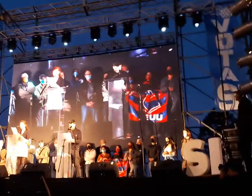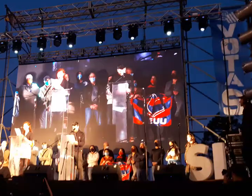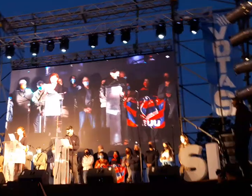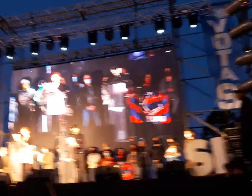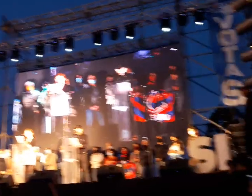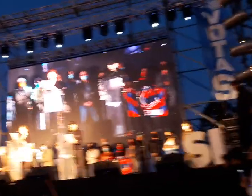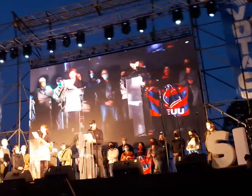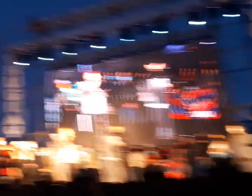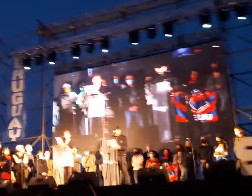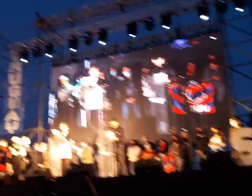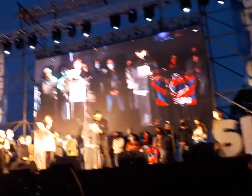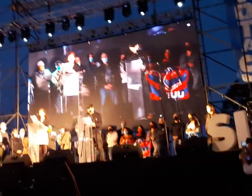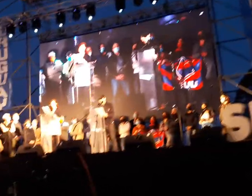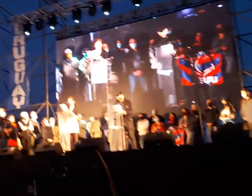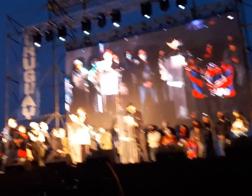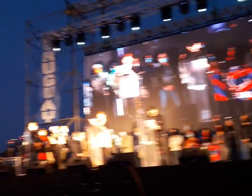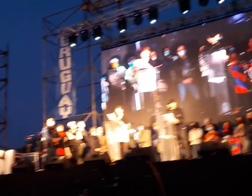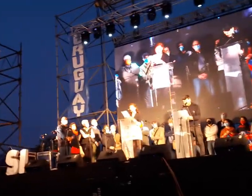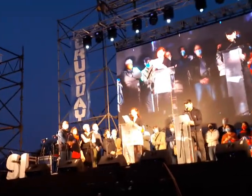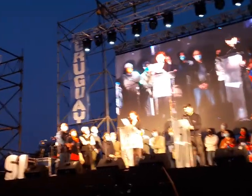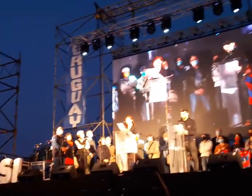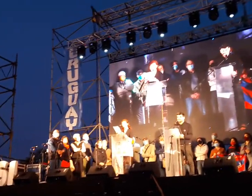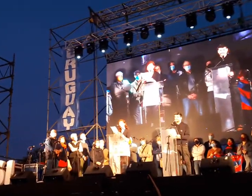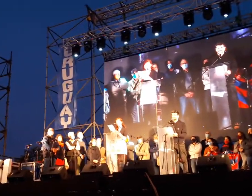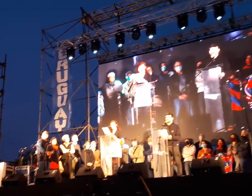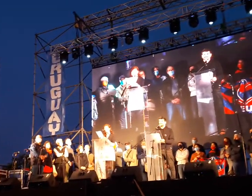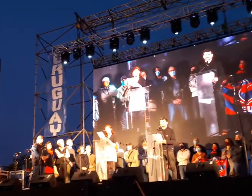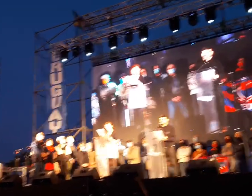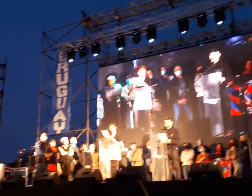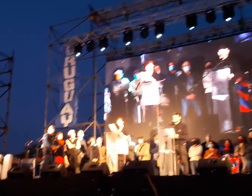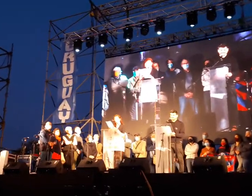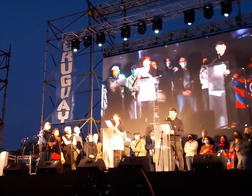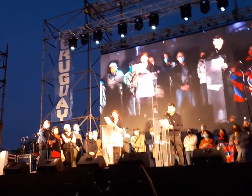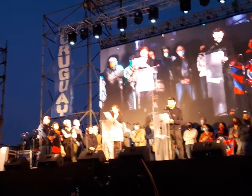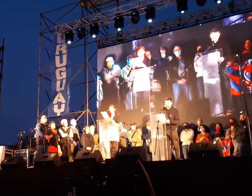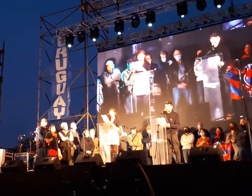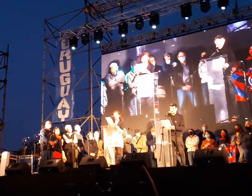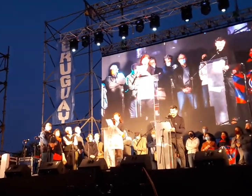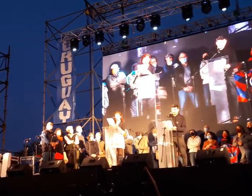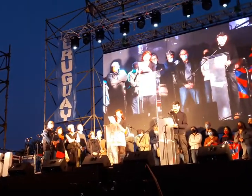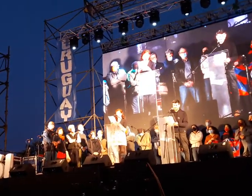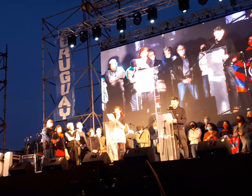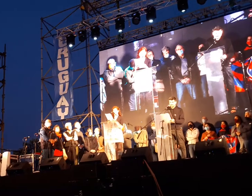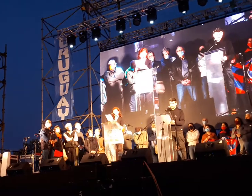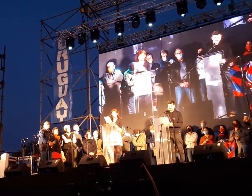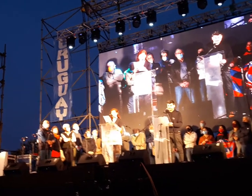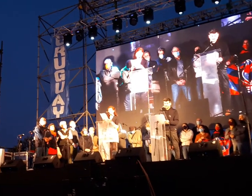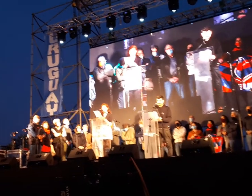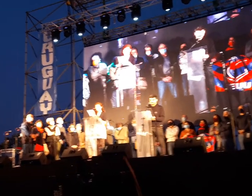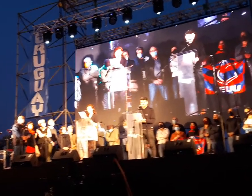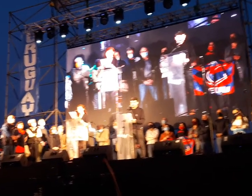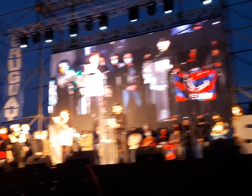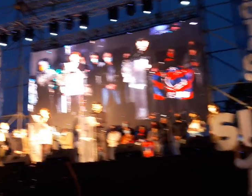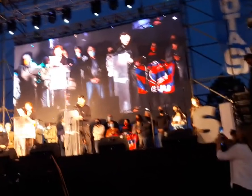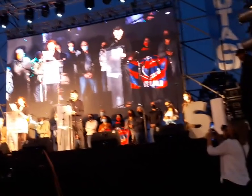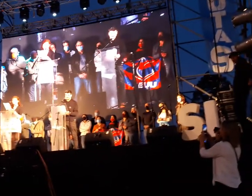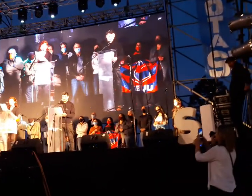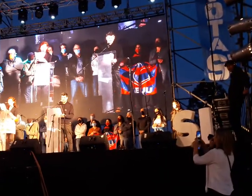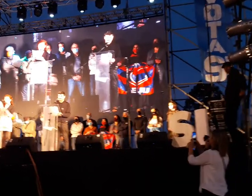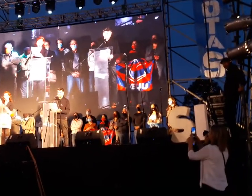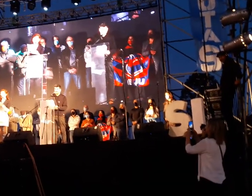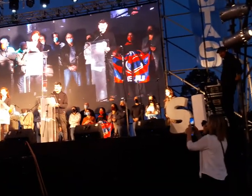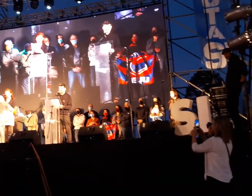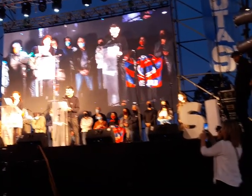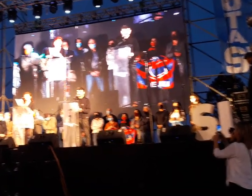los servicios públicos, no es ahorro. Es una condena para las y los uruguayos más desprotegidos. Debemos recordar